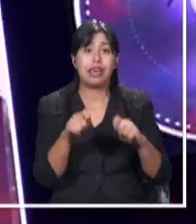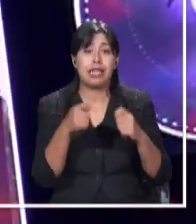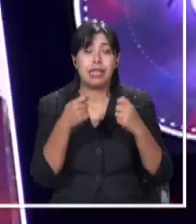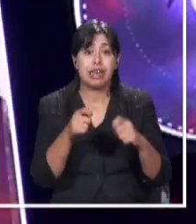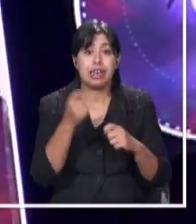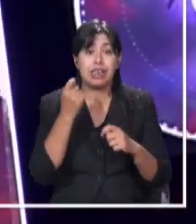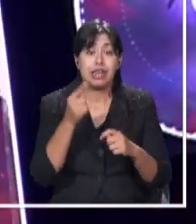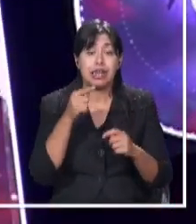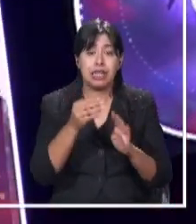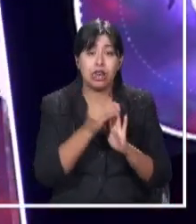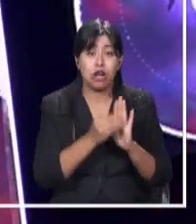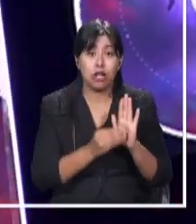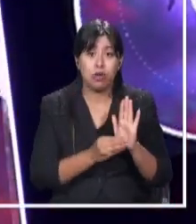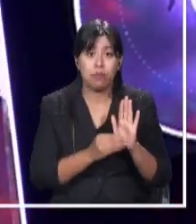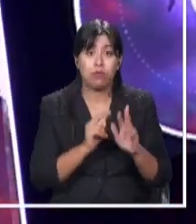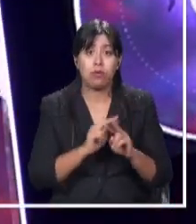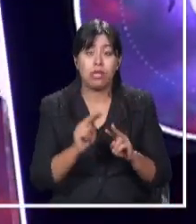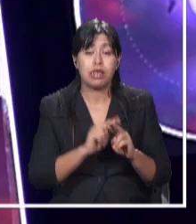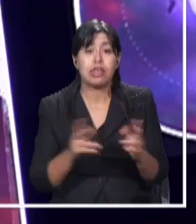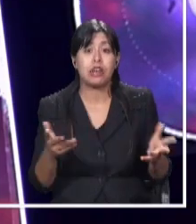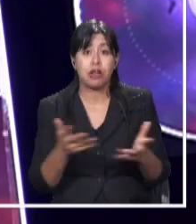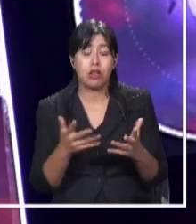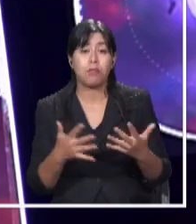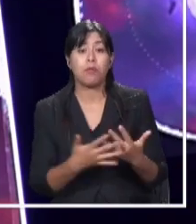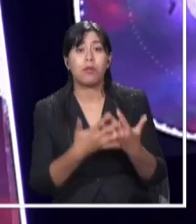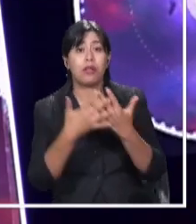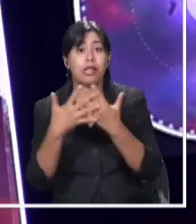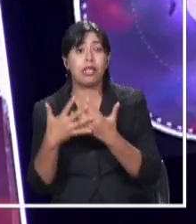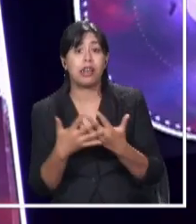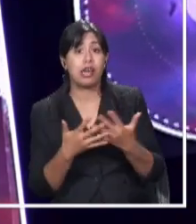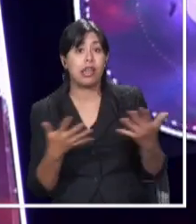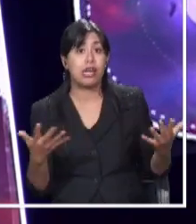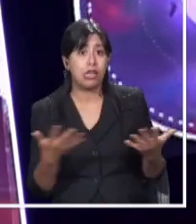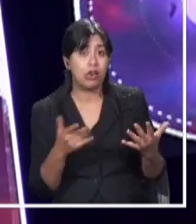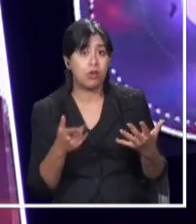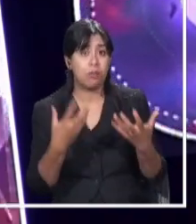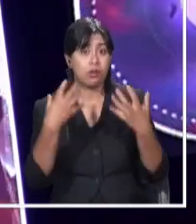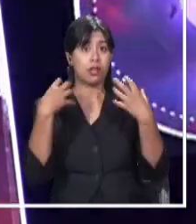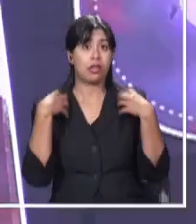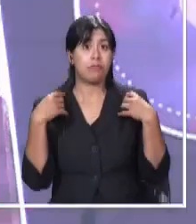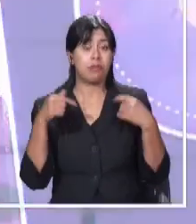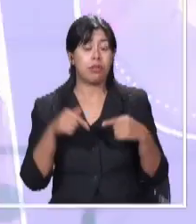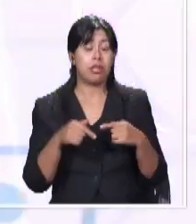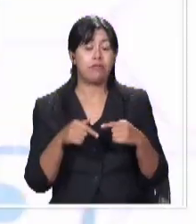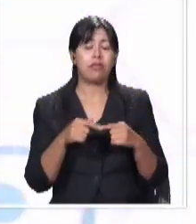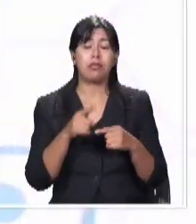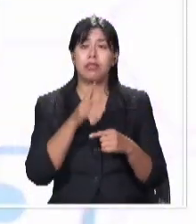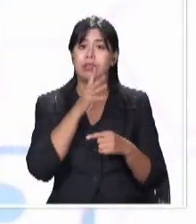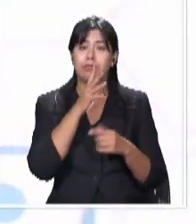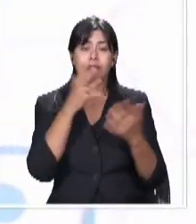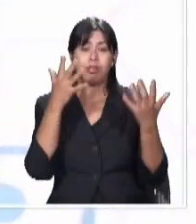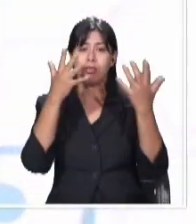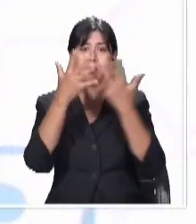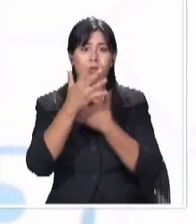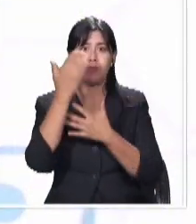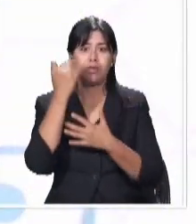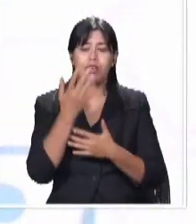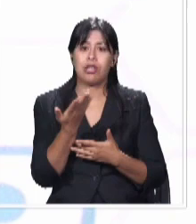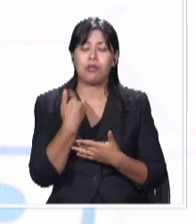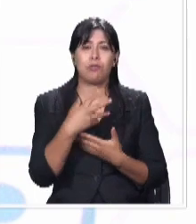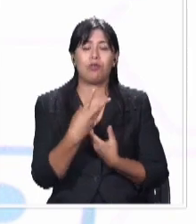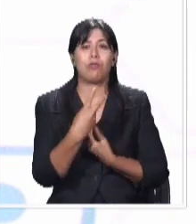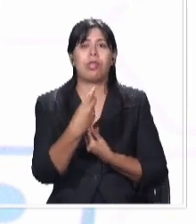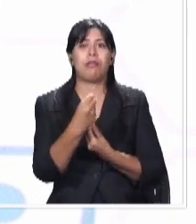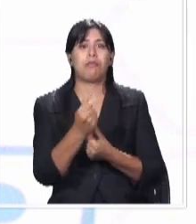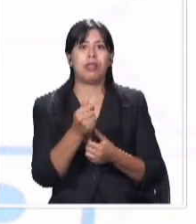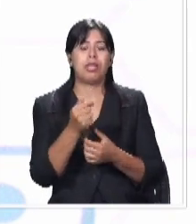cómo estos cómputos se realizan, qué tipo de redes son las responsables de un comportamiento a otro, es un enigma que nos ha inspirado a toda la